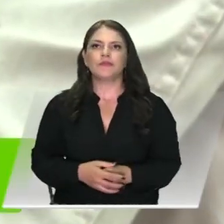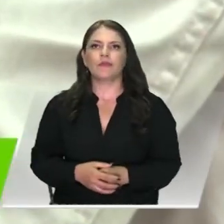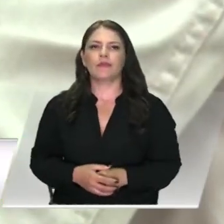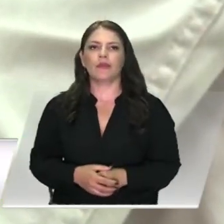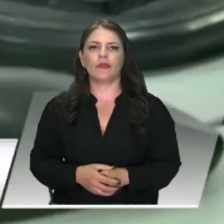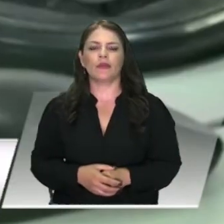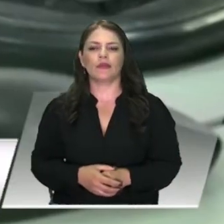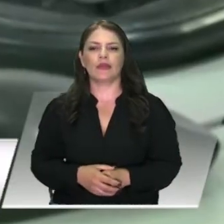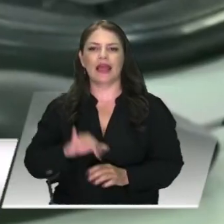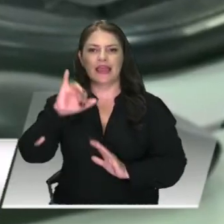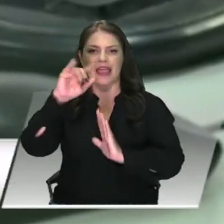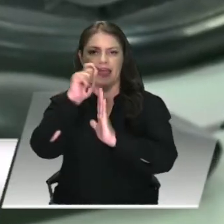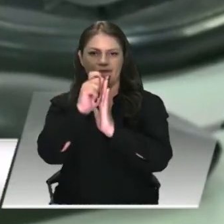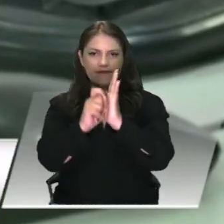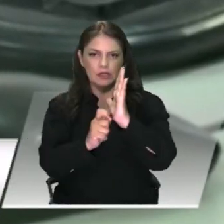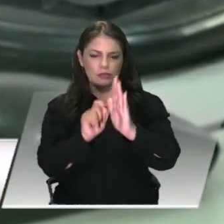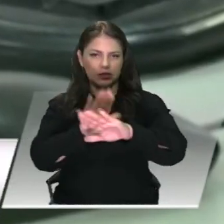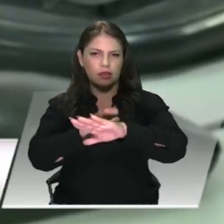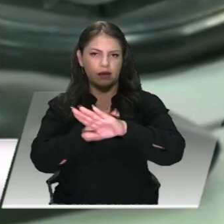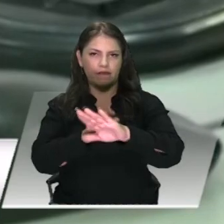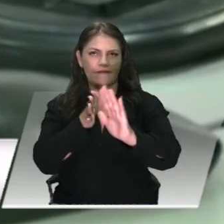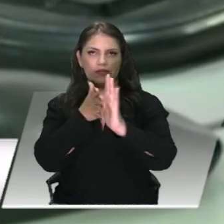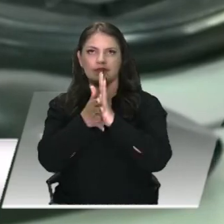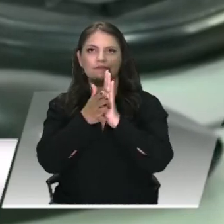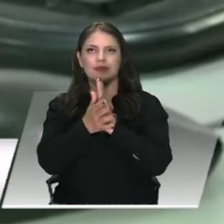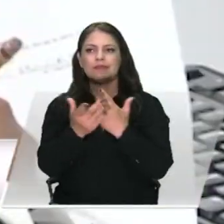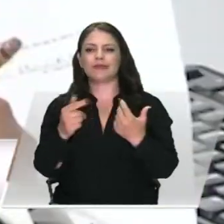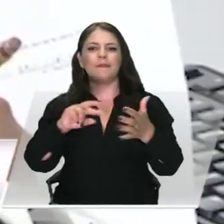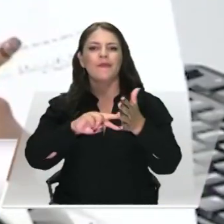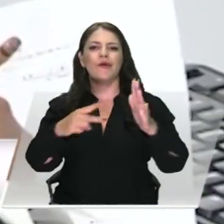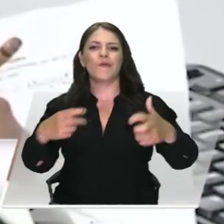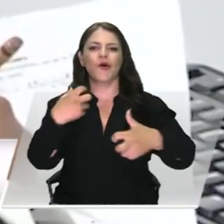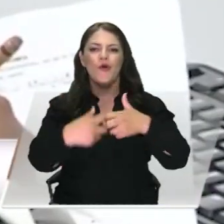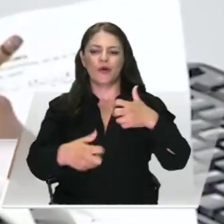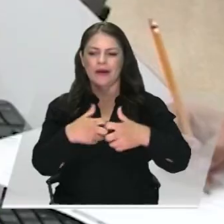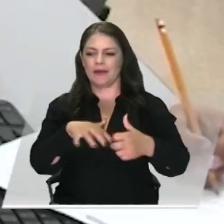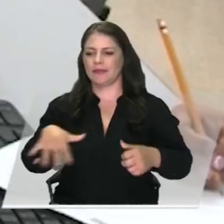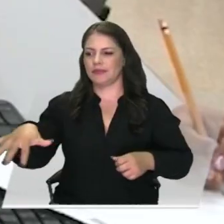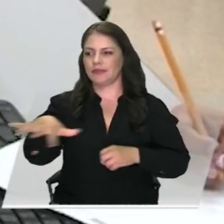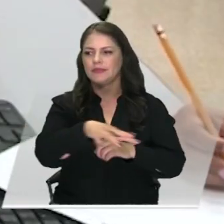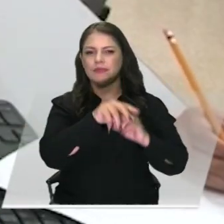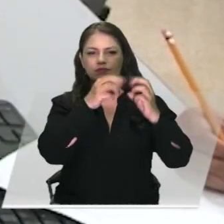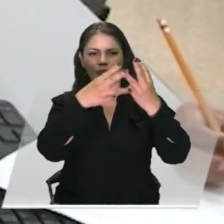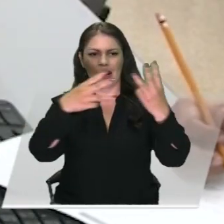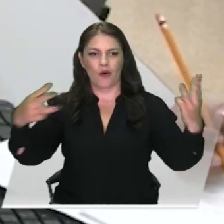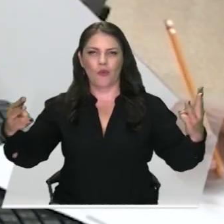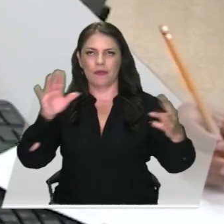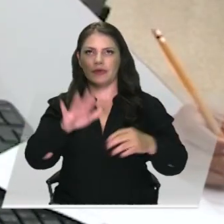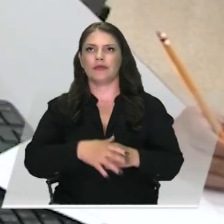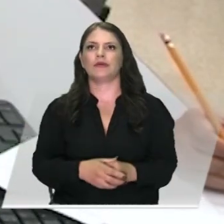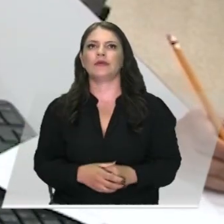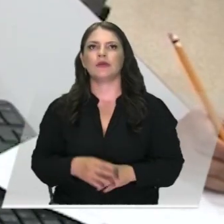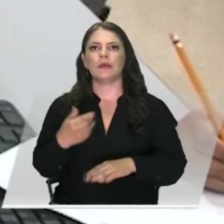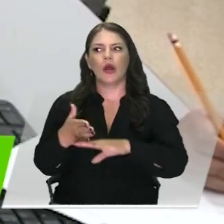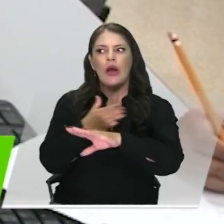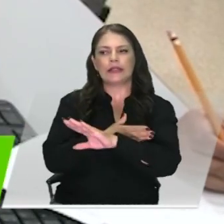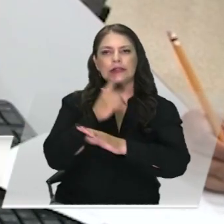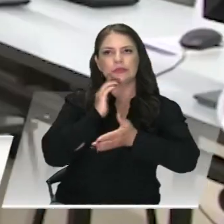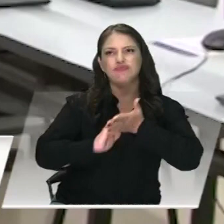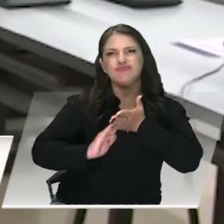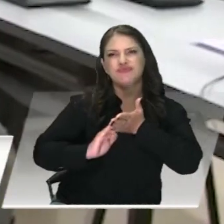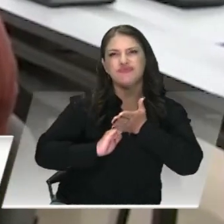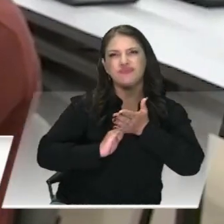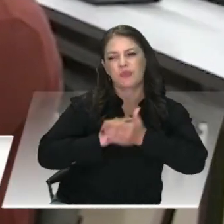ICFES informó que la decisión de aplazamiento fue por imprevistos técnicos presentados en la plataforma que no pudieron ser comprobados en